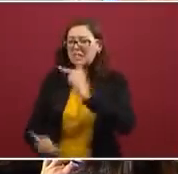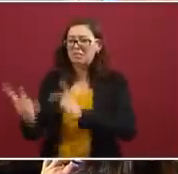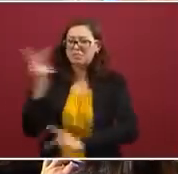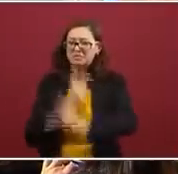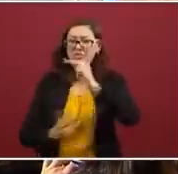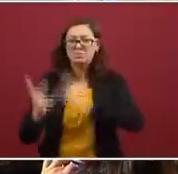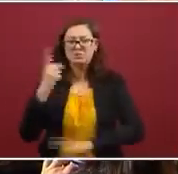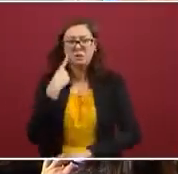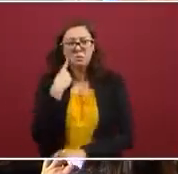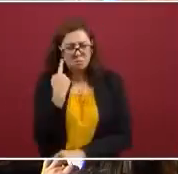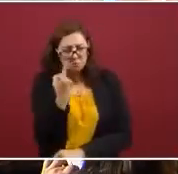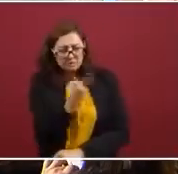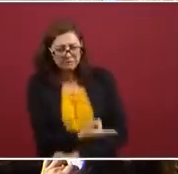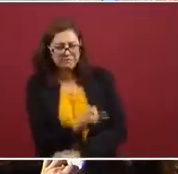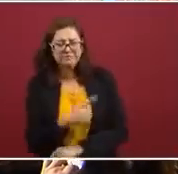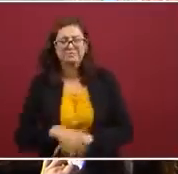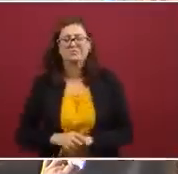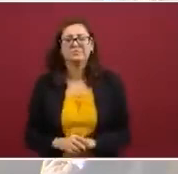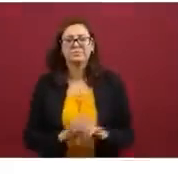1.